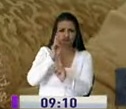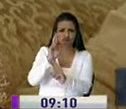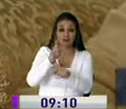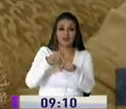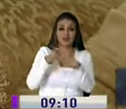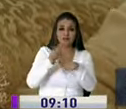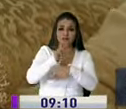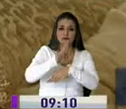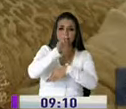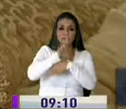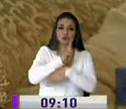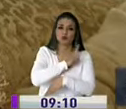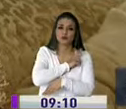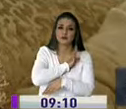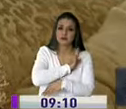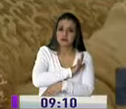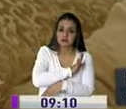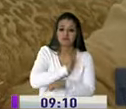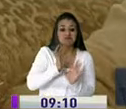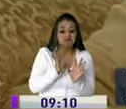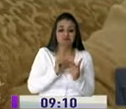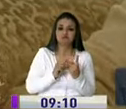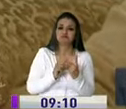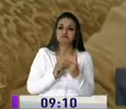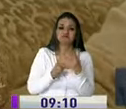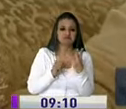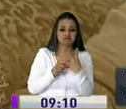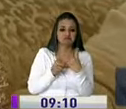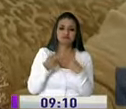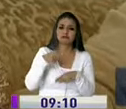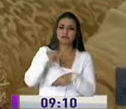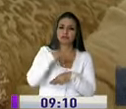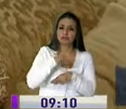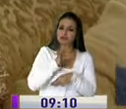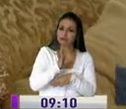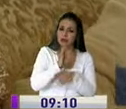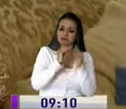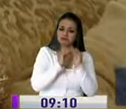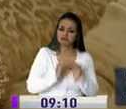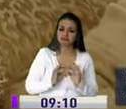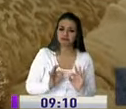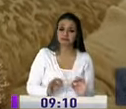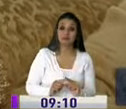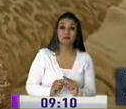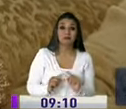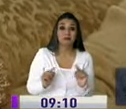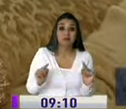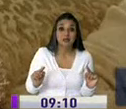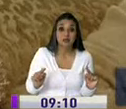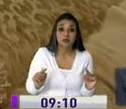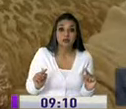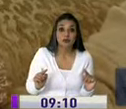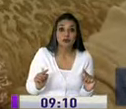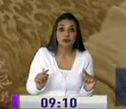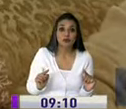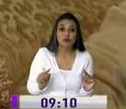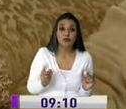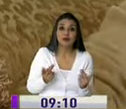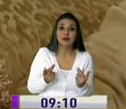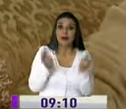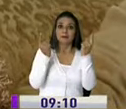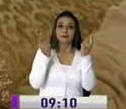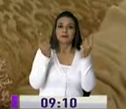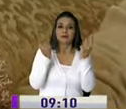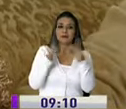de universidad, una persona que tiene buena formación, pero que va a hacer un salto hacia la